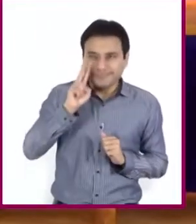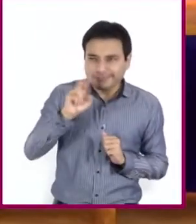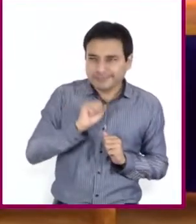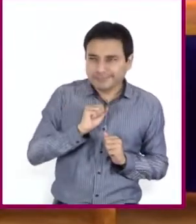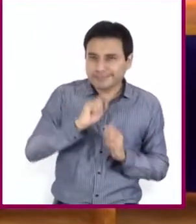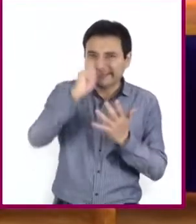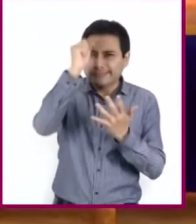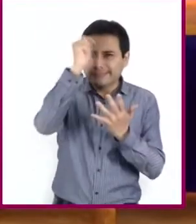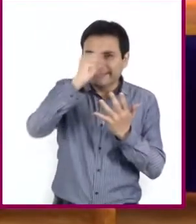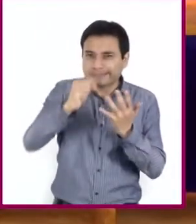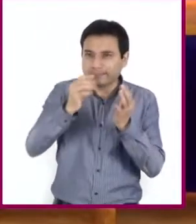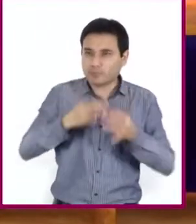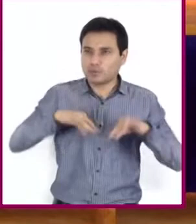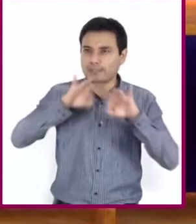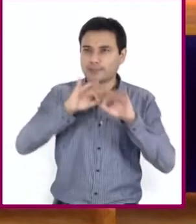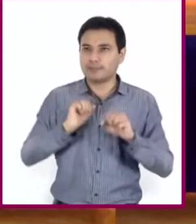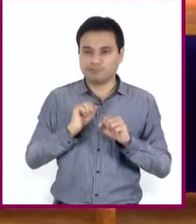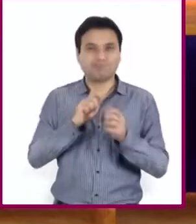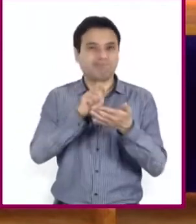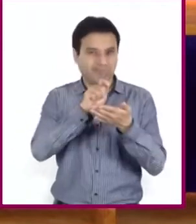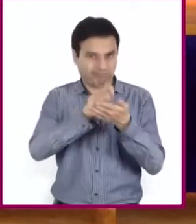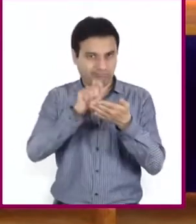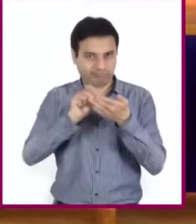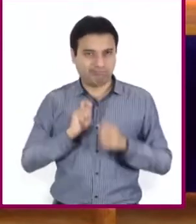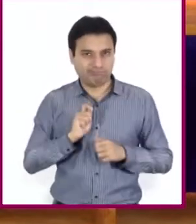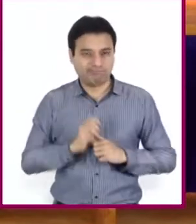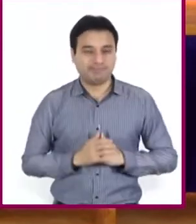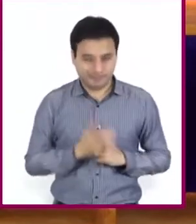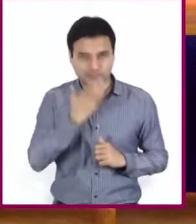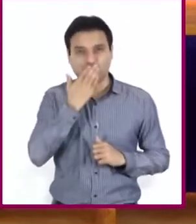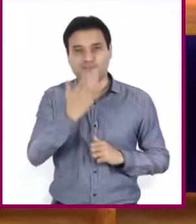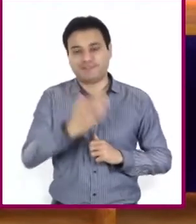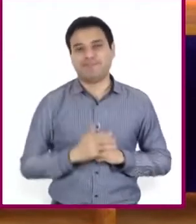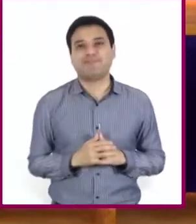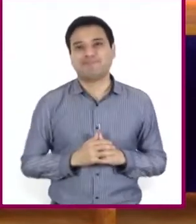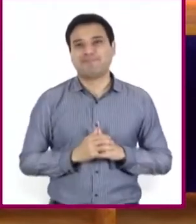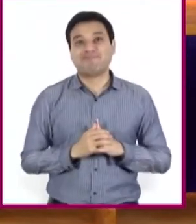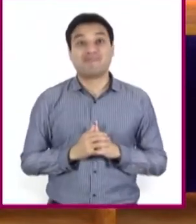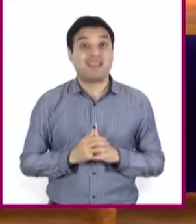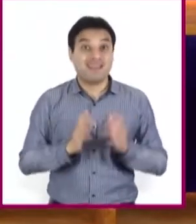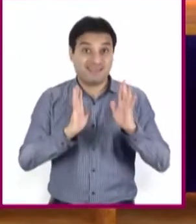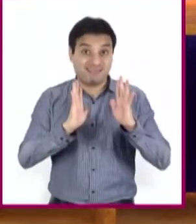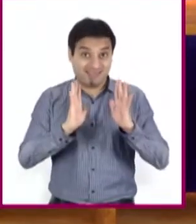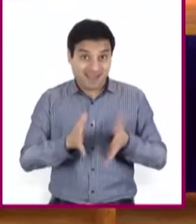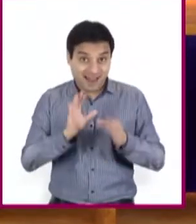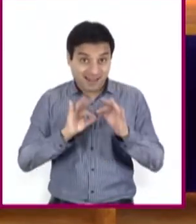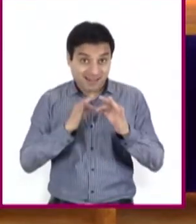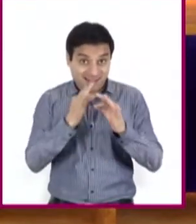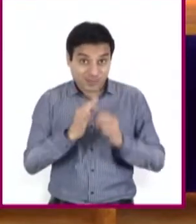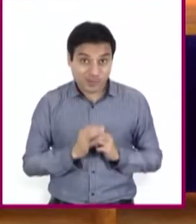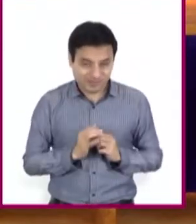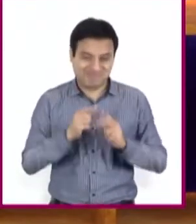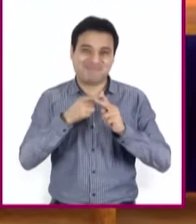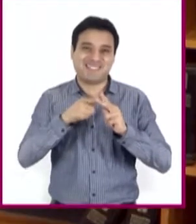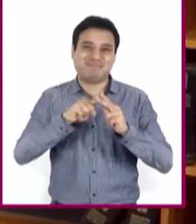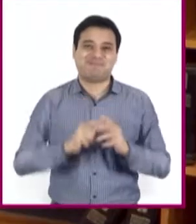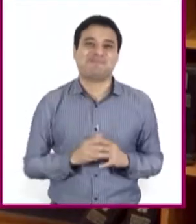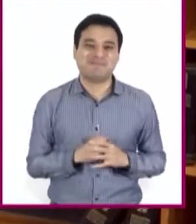que observen durante esta sesión. Bien, ahora que ya tienen los materiales listos, vamos a